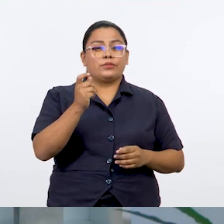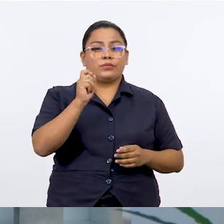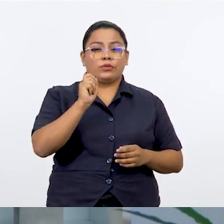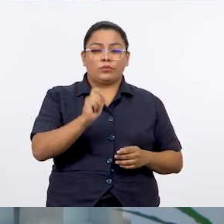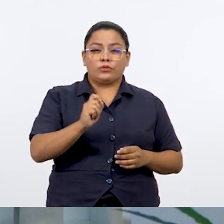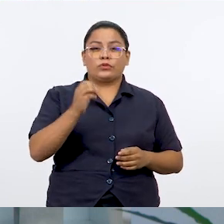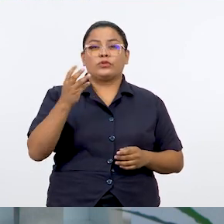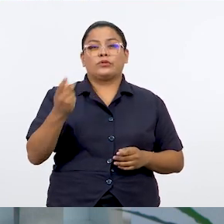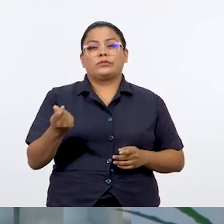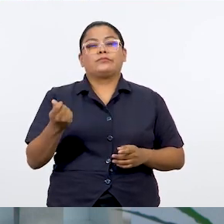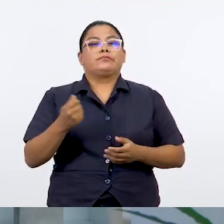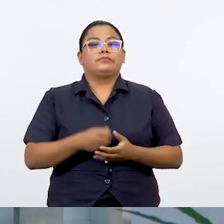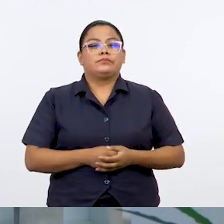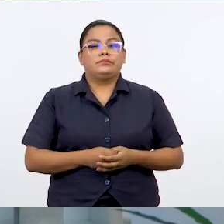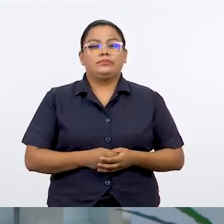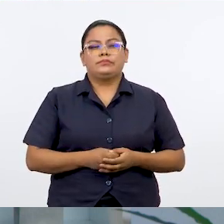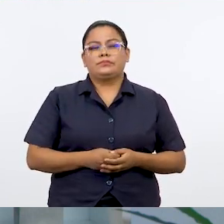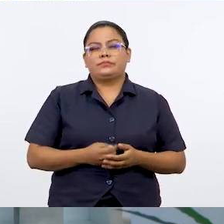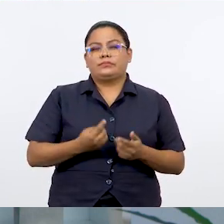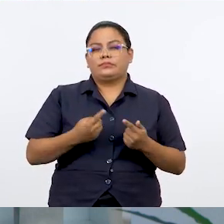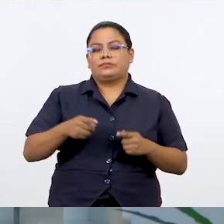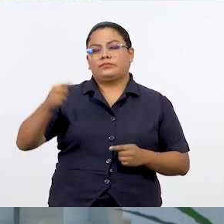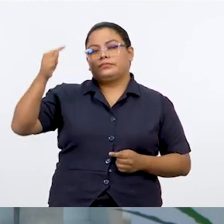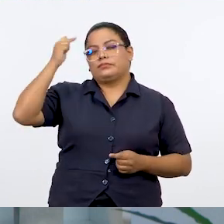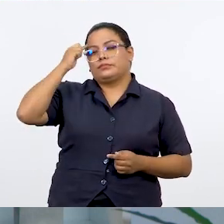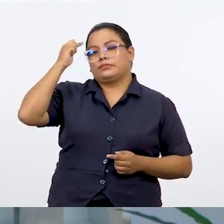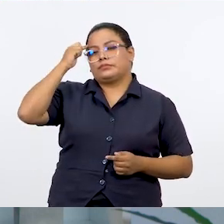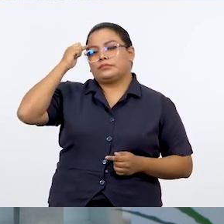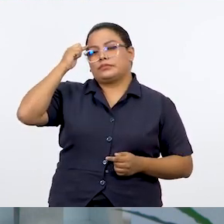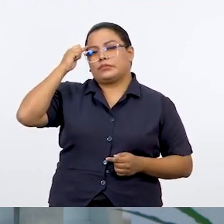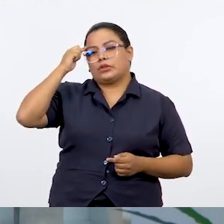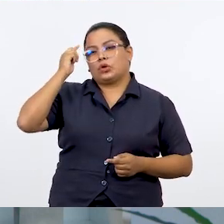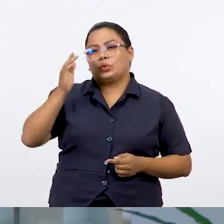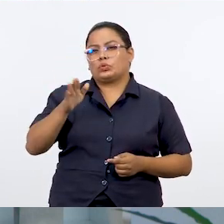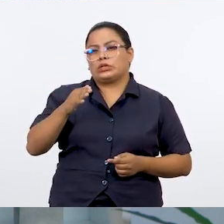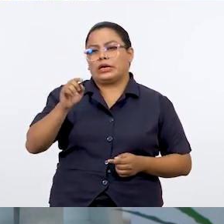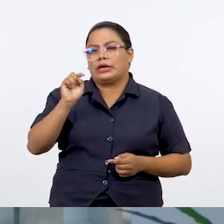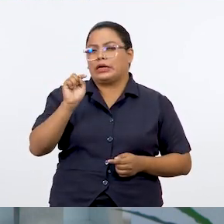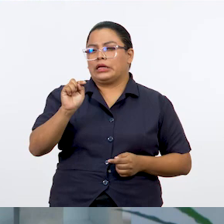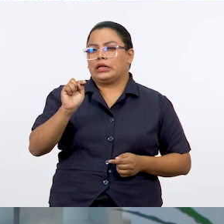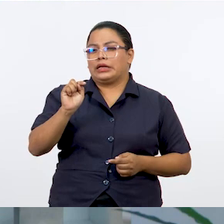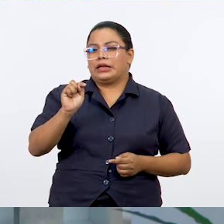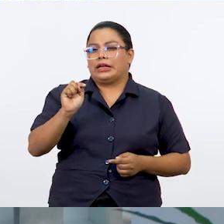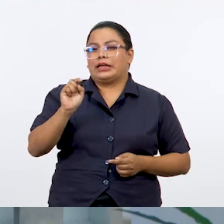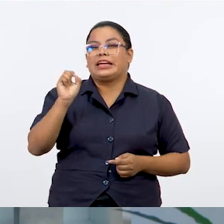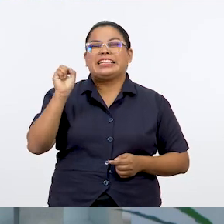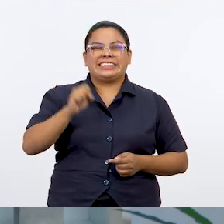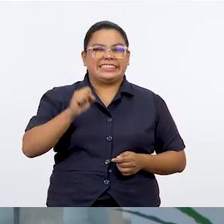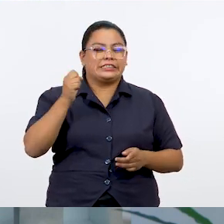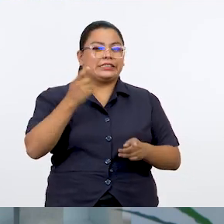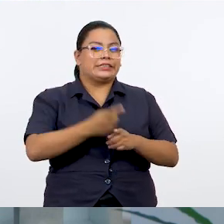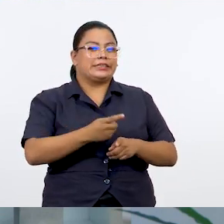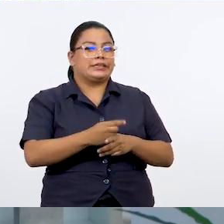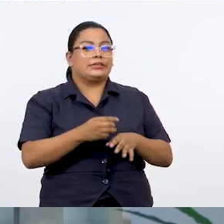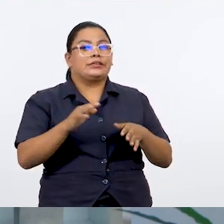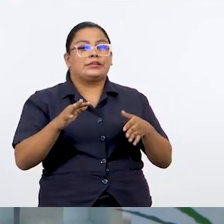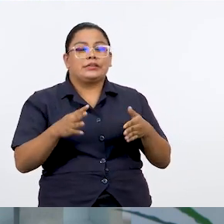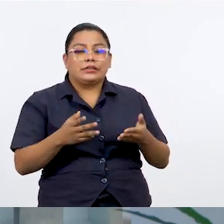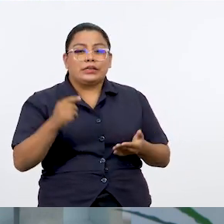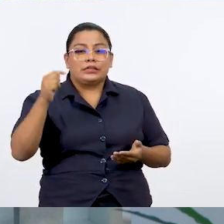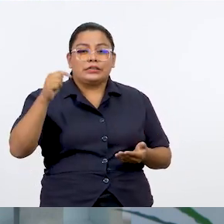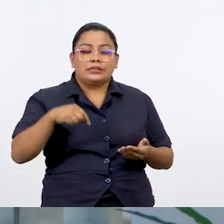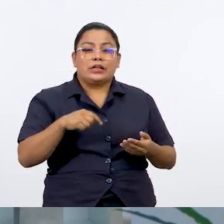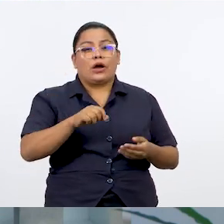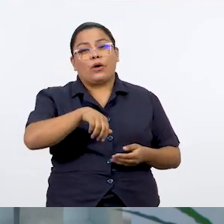también. Pero me estaba preguntando, Alejandra, ¿vamos a utilizar esto? Así es, porque vamos a